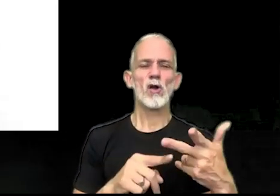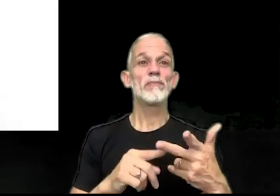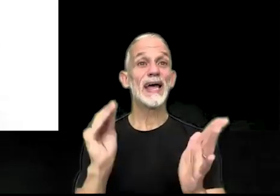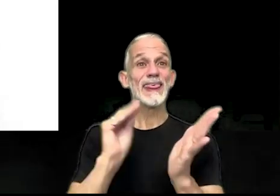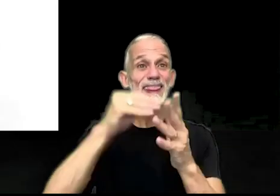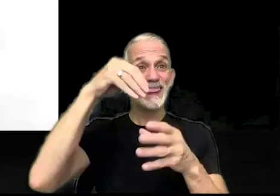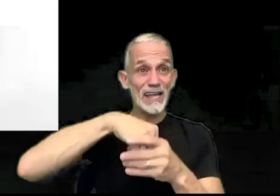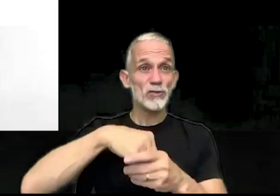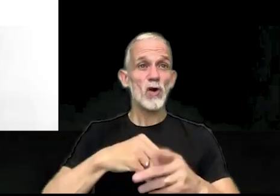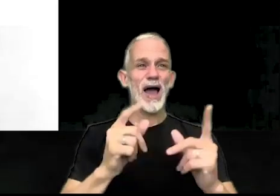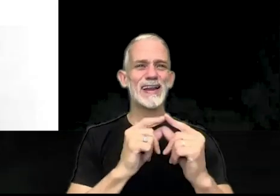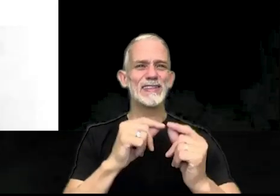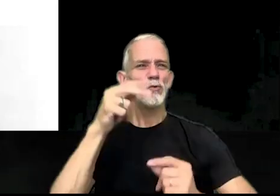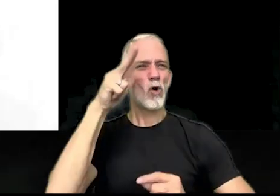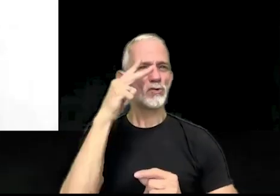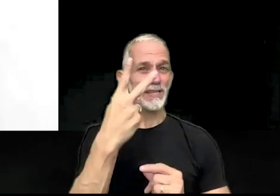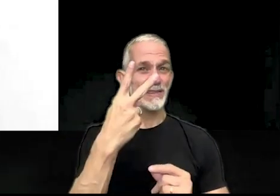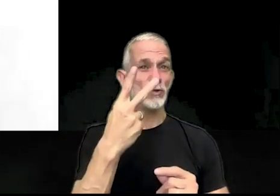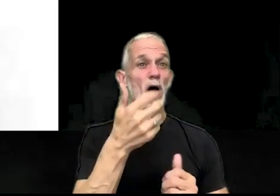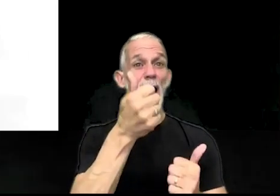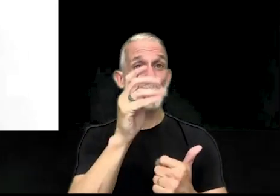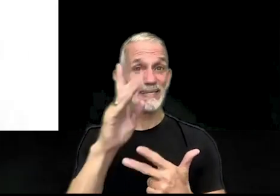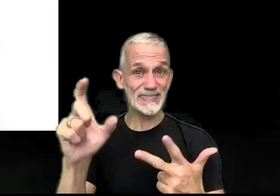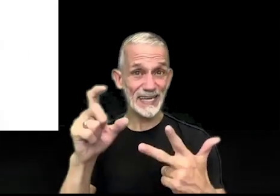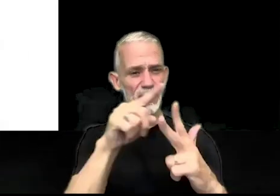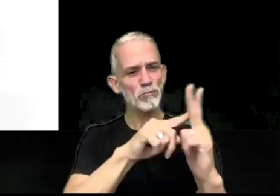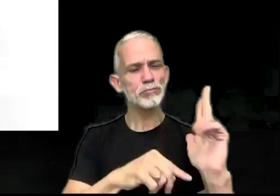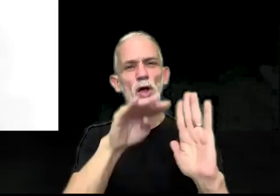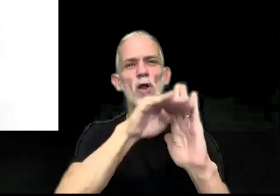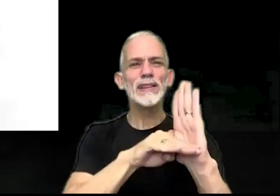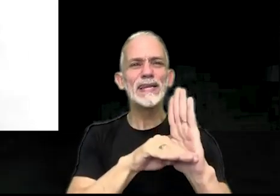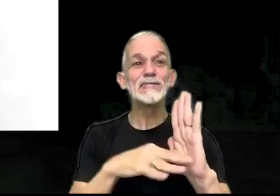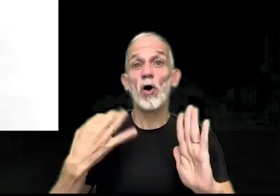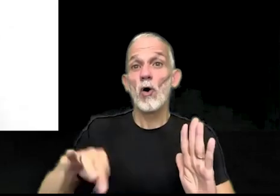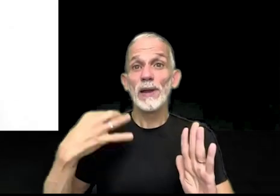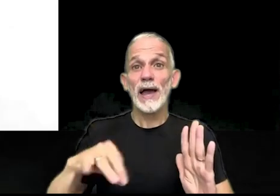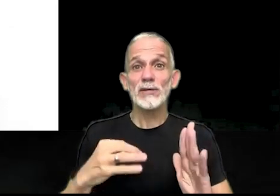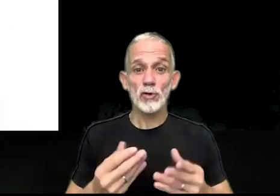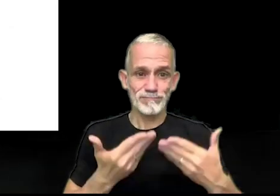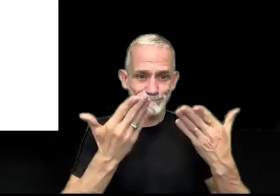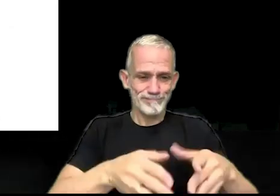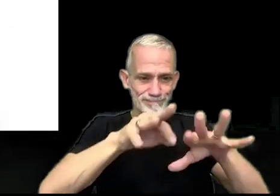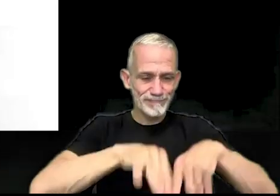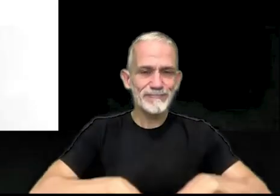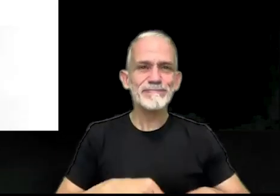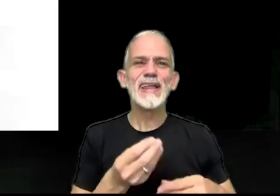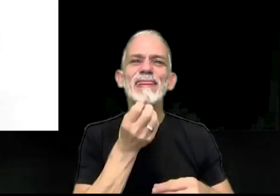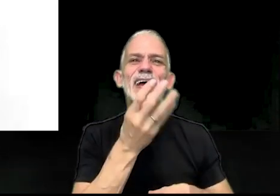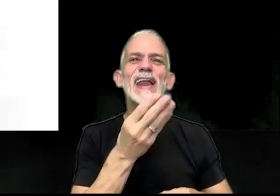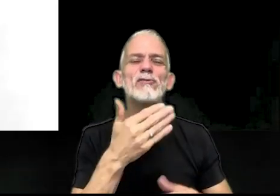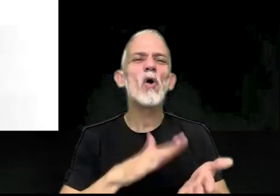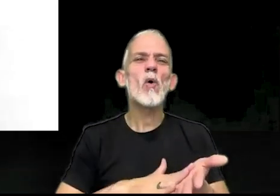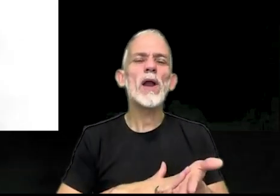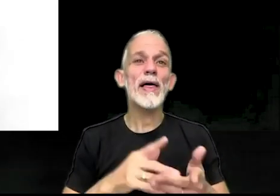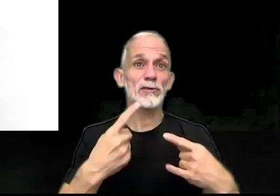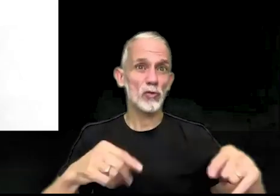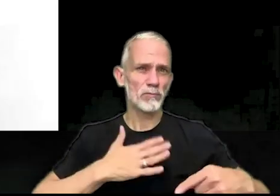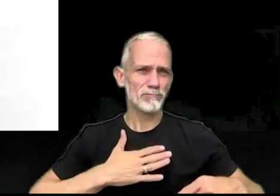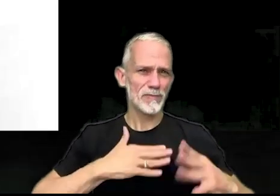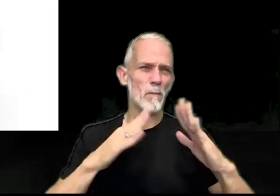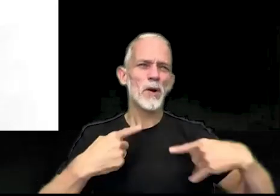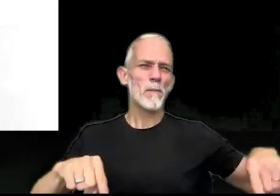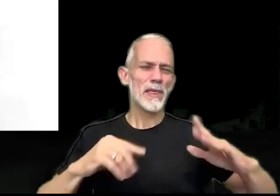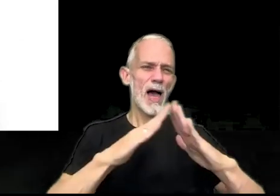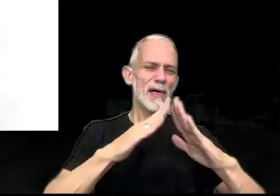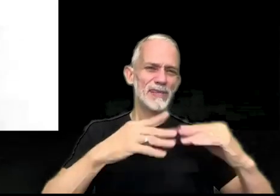artículo 82 A, B y C, solamente están obligados a presentar declaración jurada patrimonial. ¿A